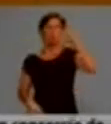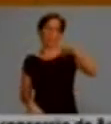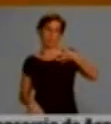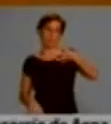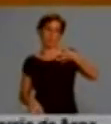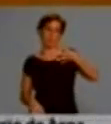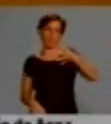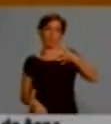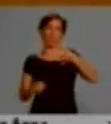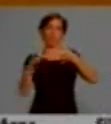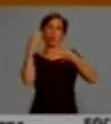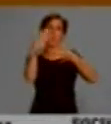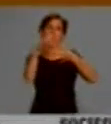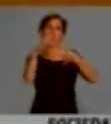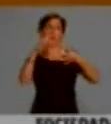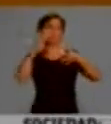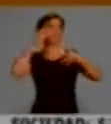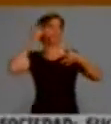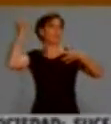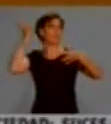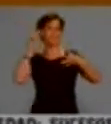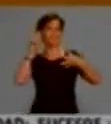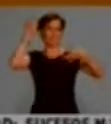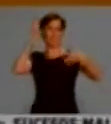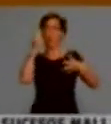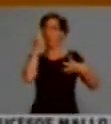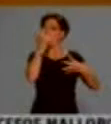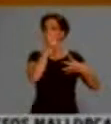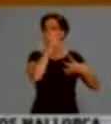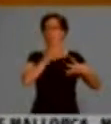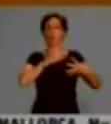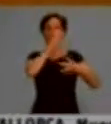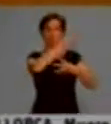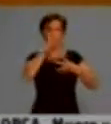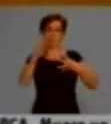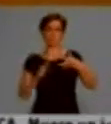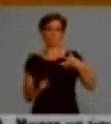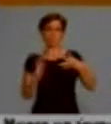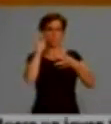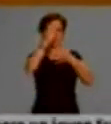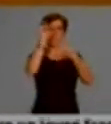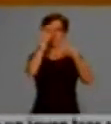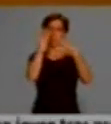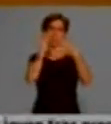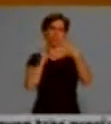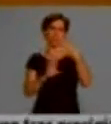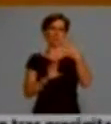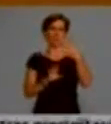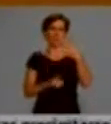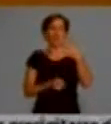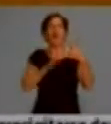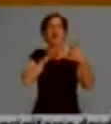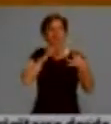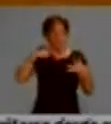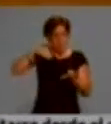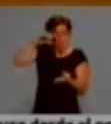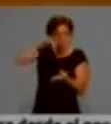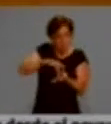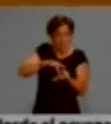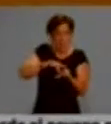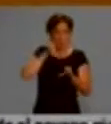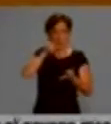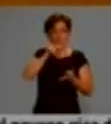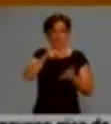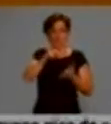se recogen en la cuenta A, la que está auditada por el Tribunal de Cuentas. Hoy sabemos que ese mismo día